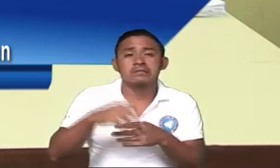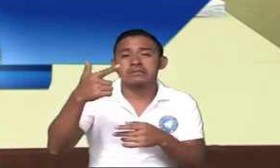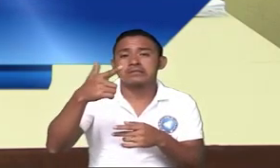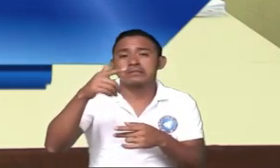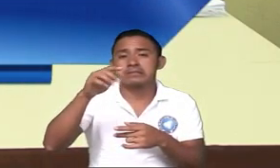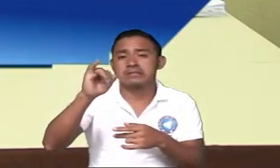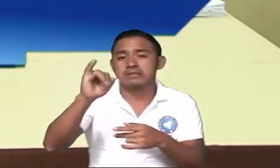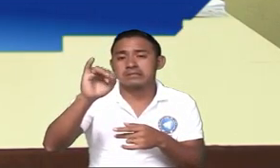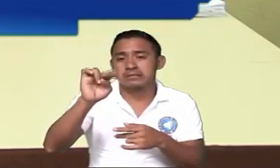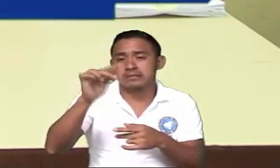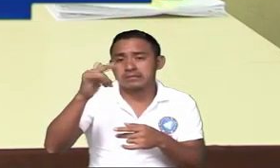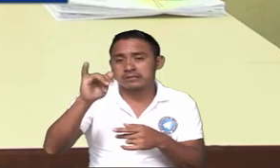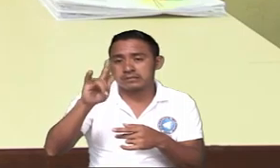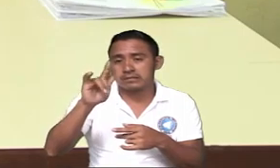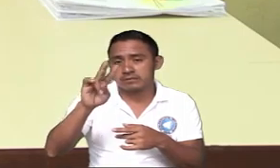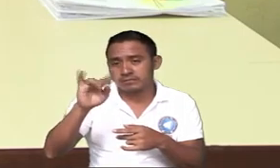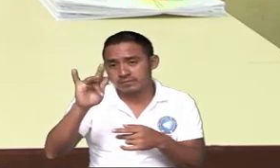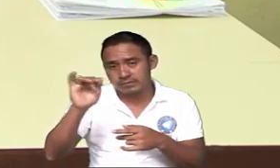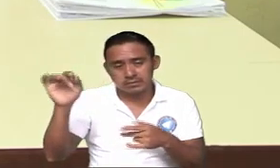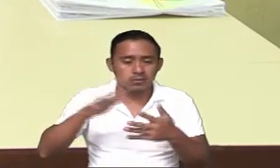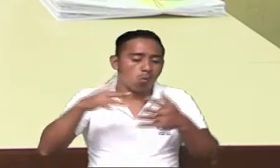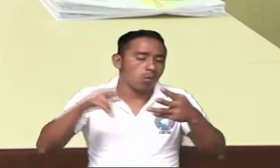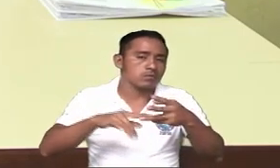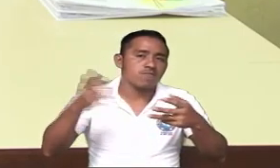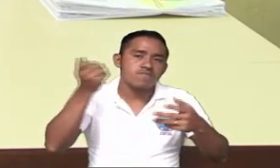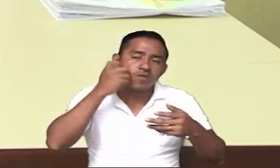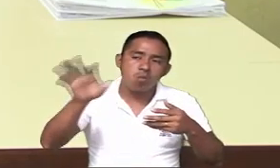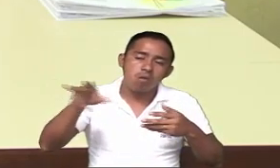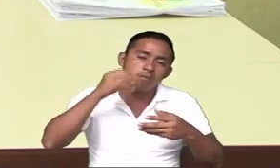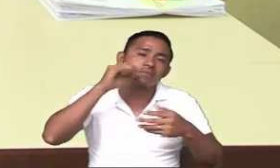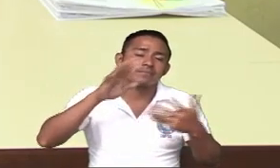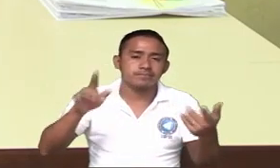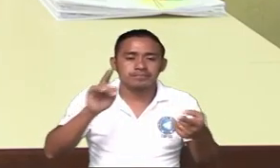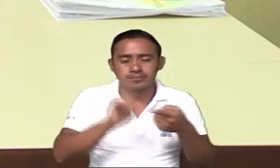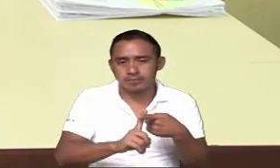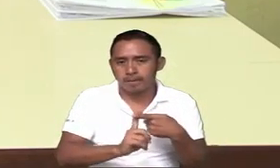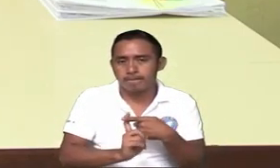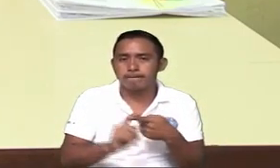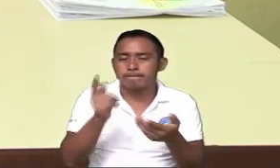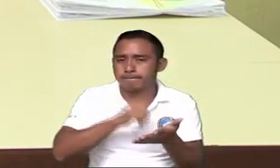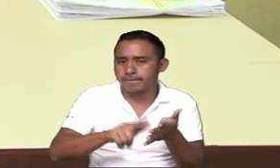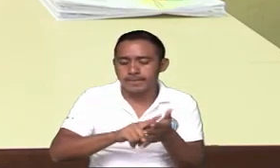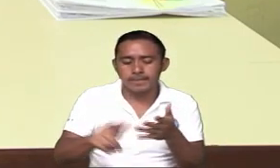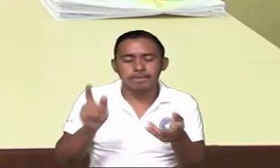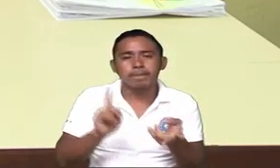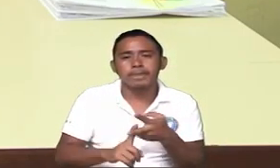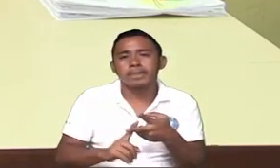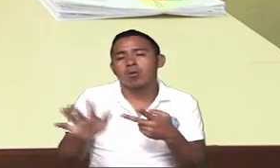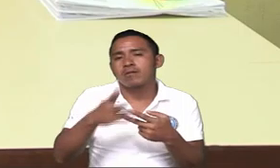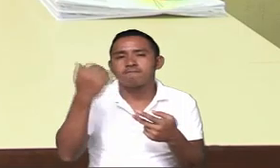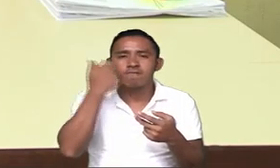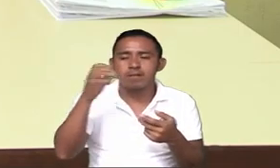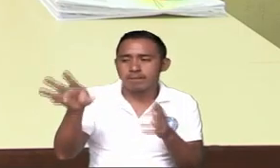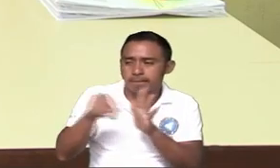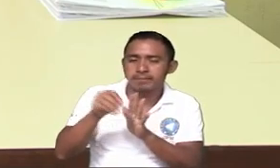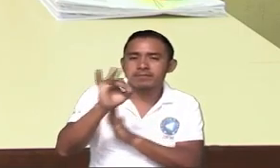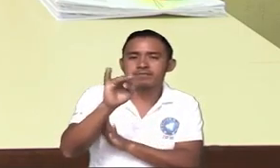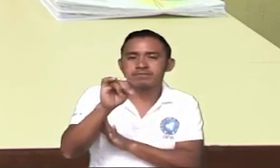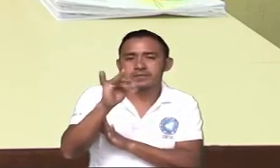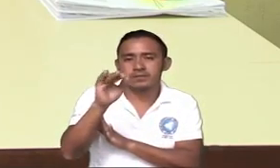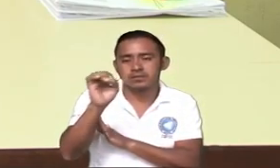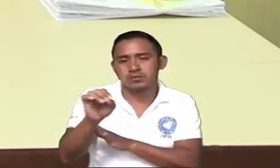o alguna diferente infección bucal. Entonces le definimos, uno, por la parte de las infecciones bucales, dos, por los malos